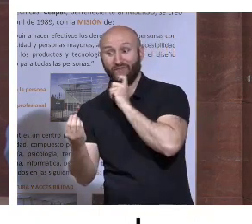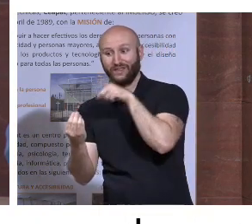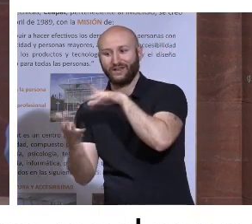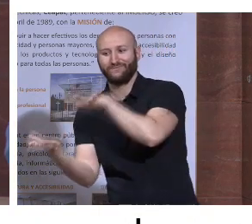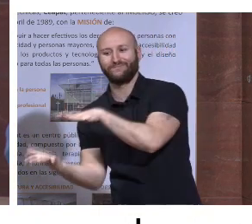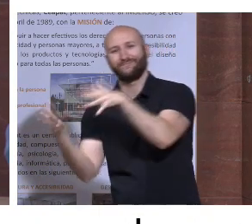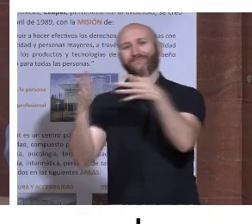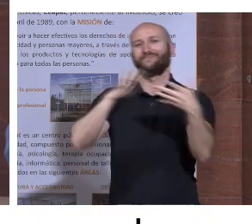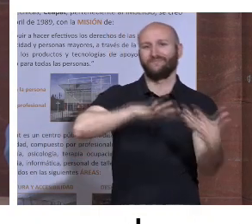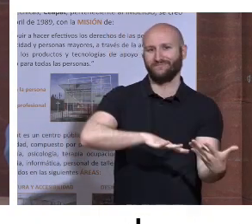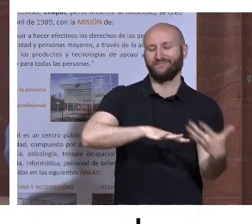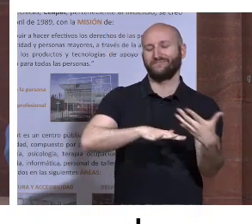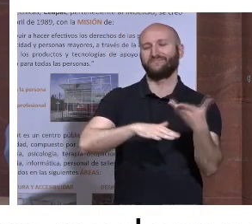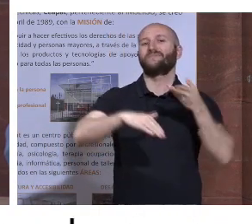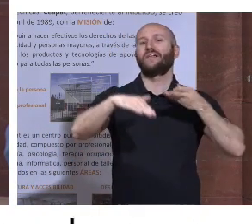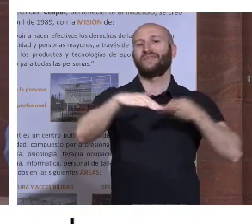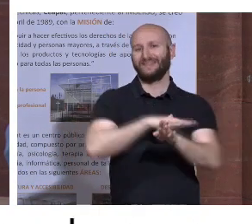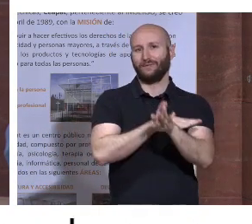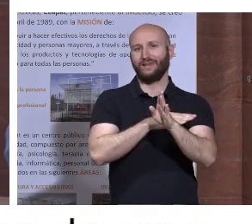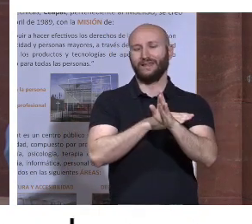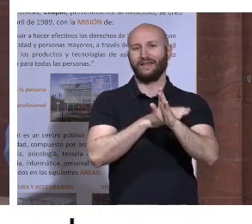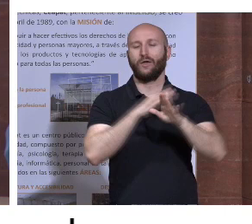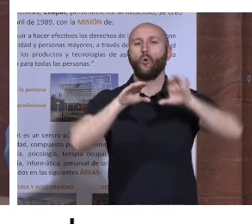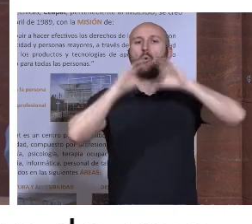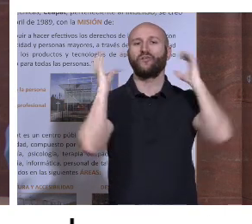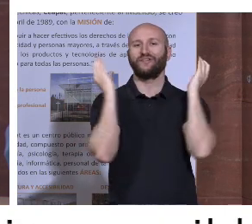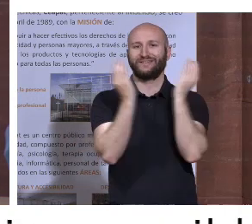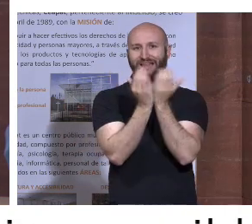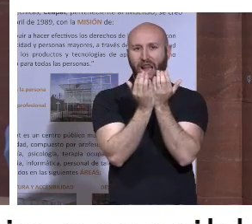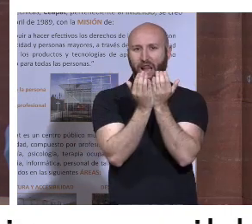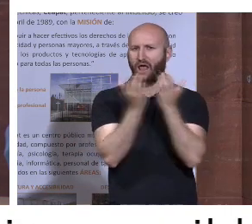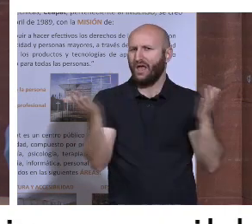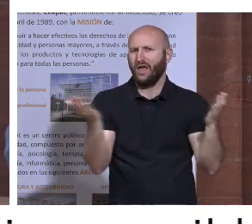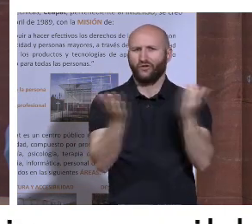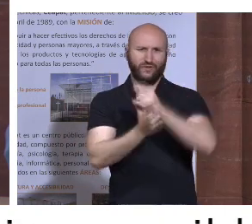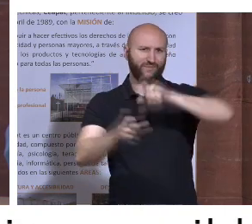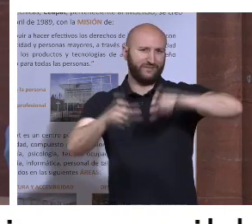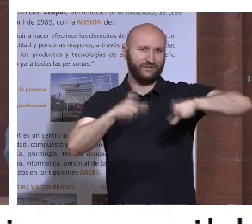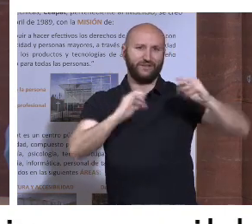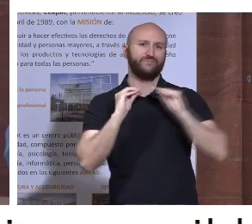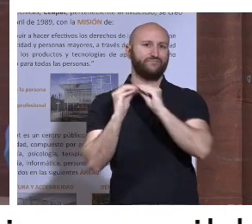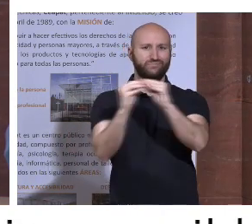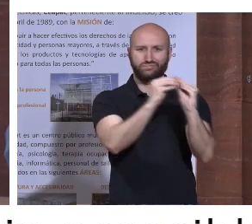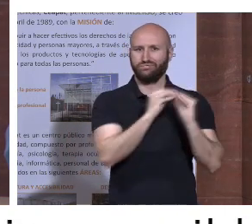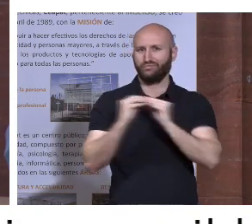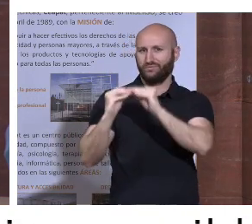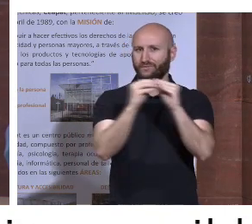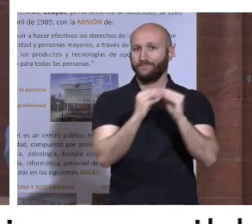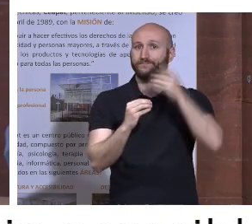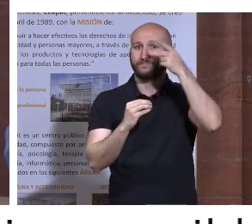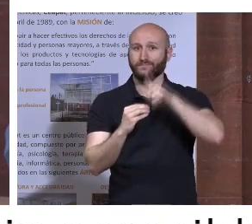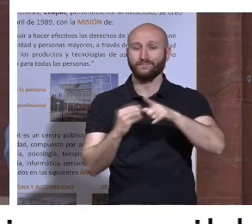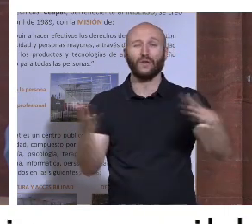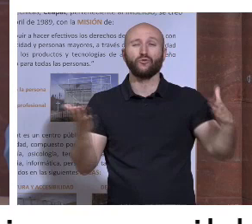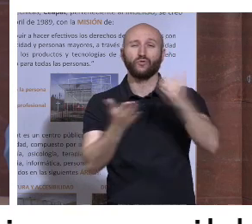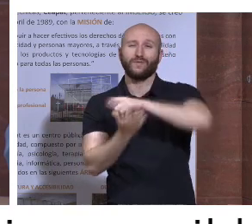una convivencia accesible y universal para todos y que a todos todas y cada